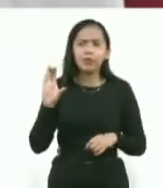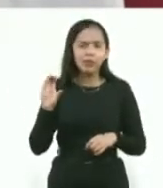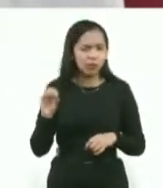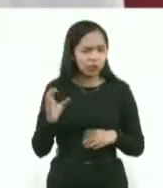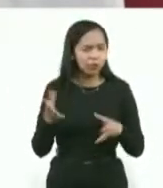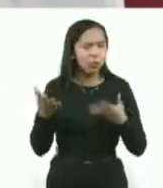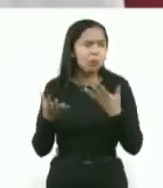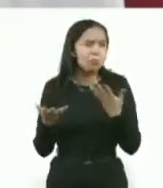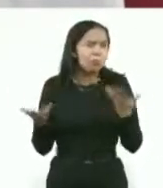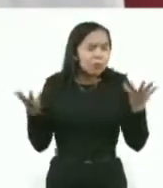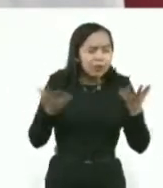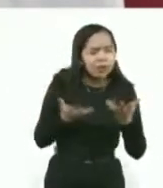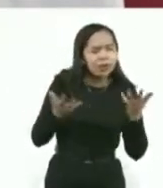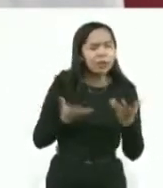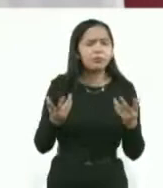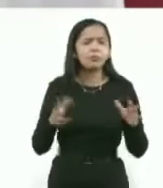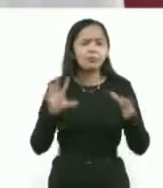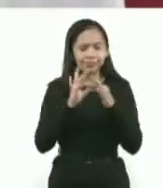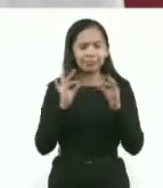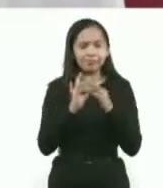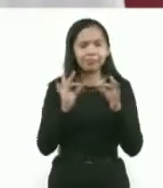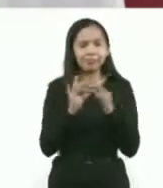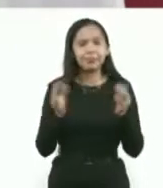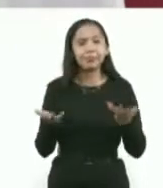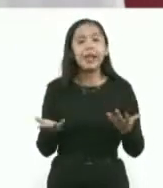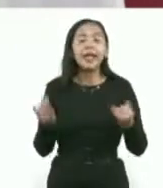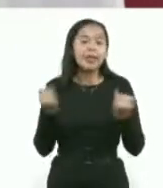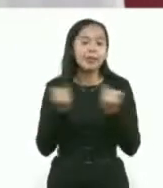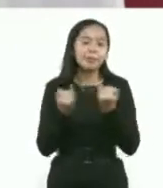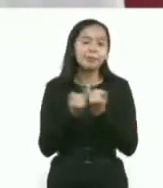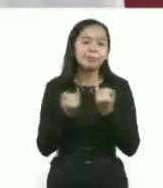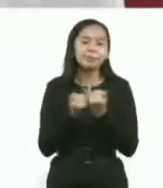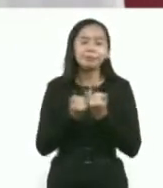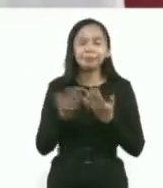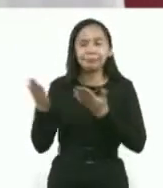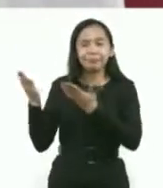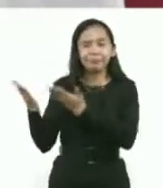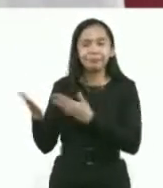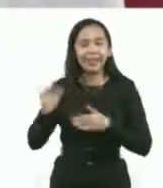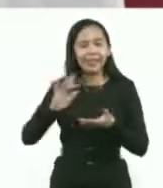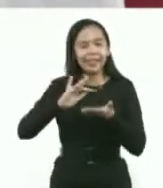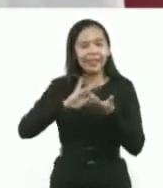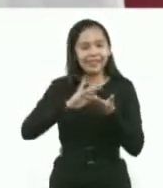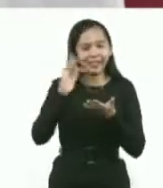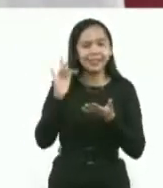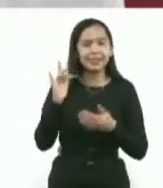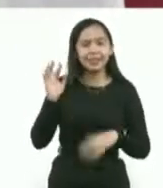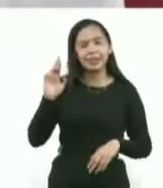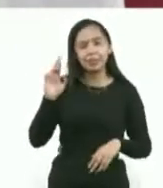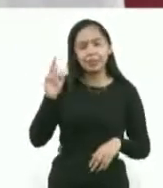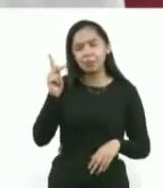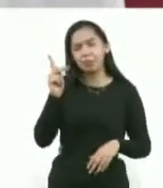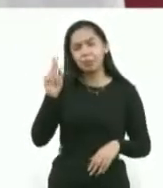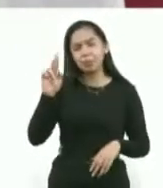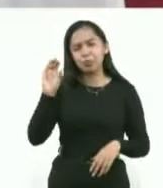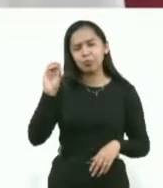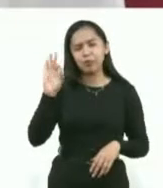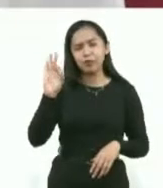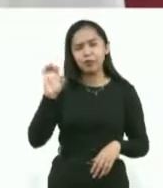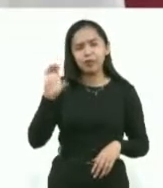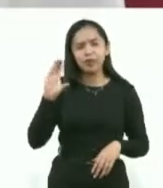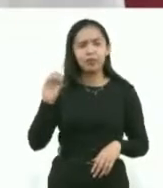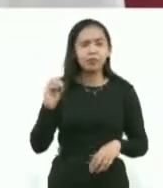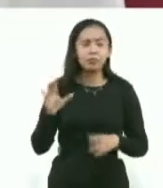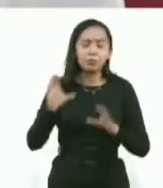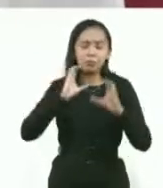Y como lo hemos visto, aprovecho aquí para comentarlo, pues gracias al trabajo que ha hecho la Profeco y la comunicación que hemos tenido,